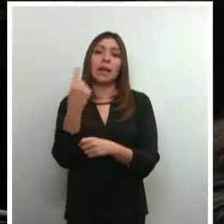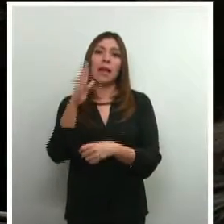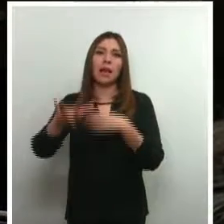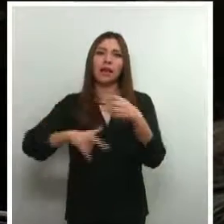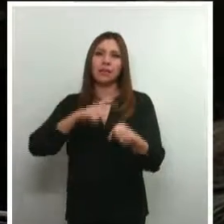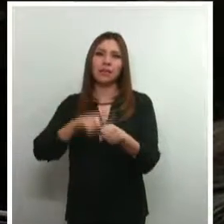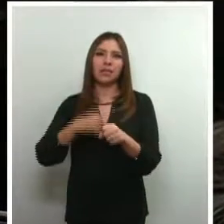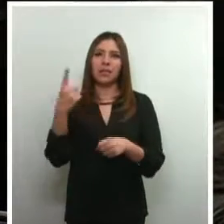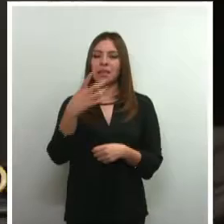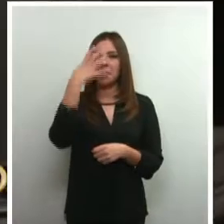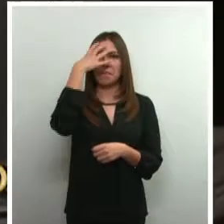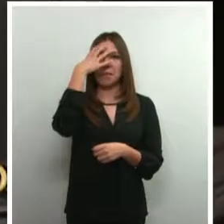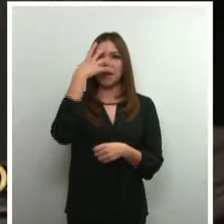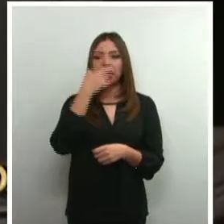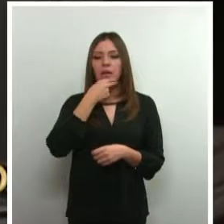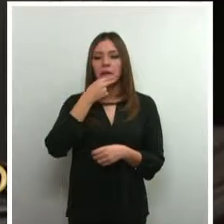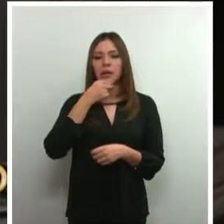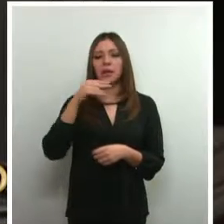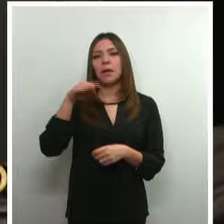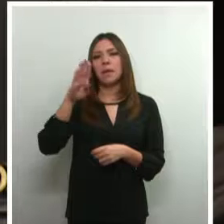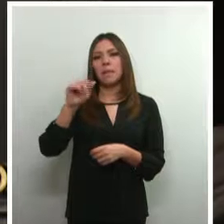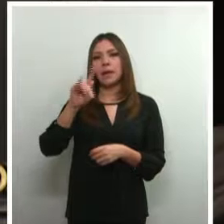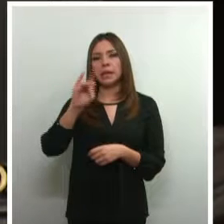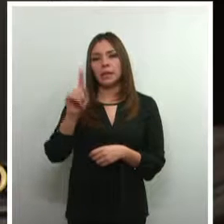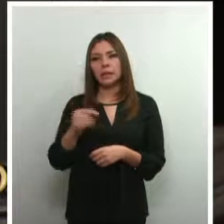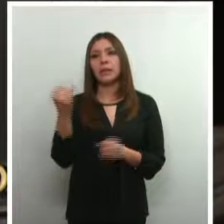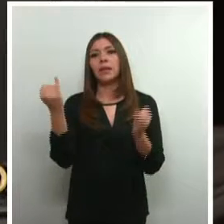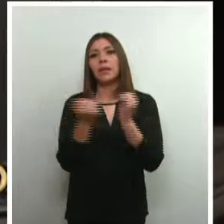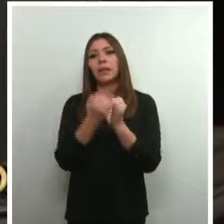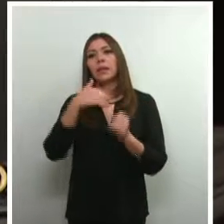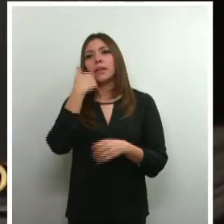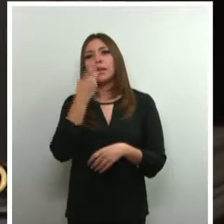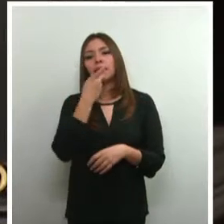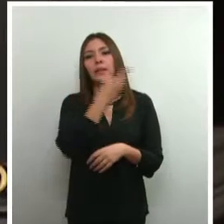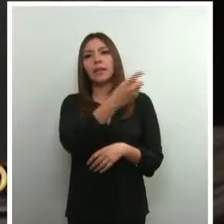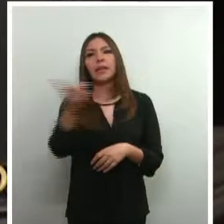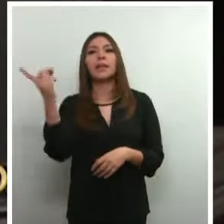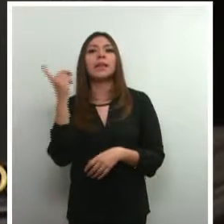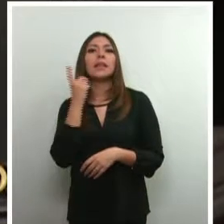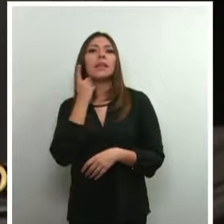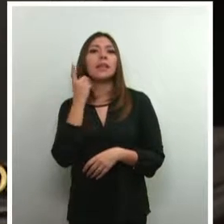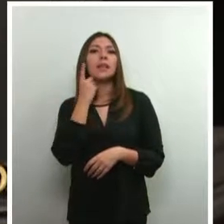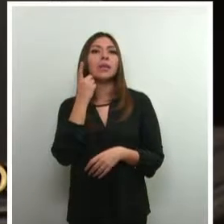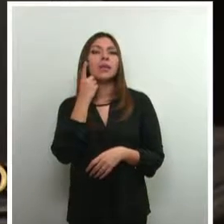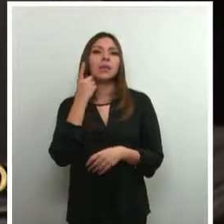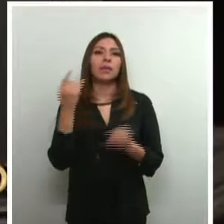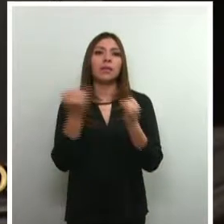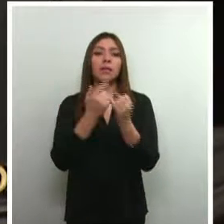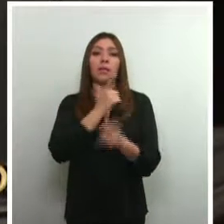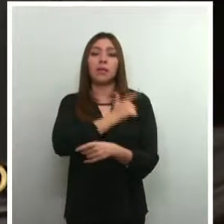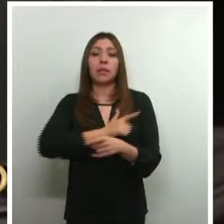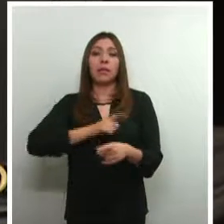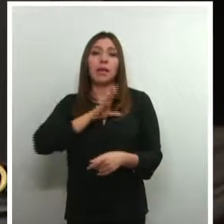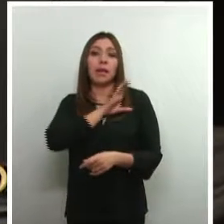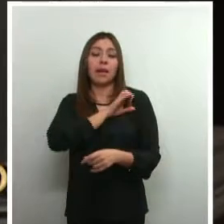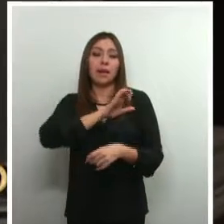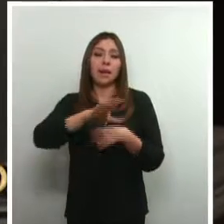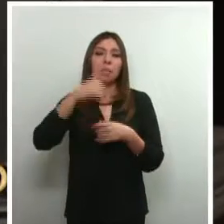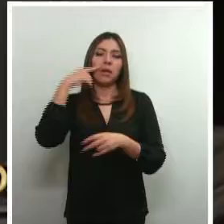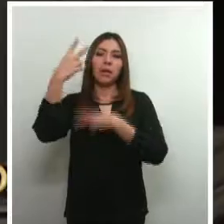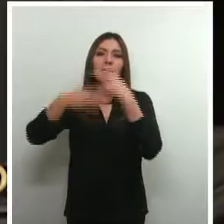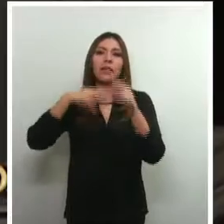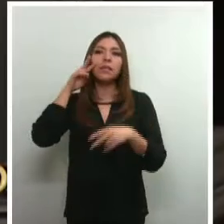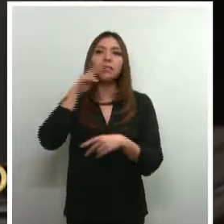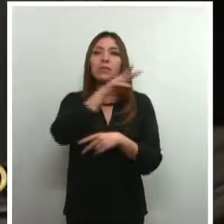pena, maestro Batis. Y también quiero decirles a los diputados constituyentes taurinos que están aquí, que